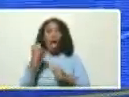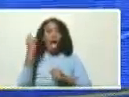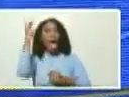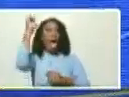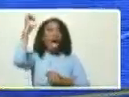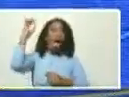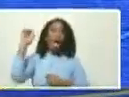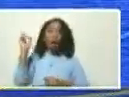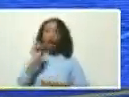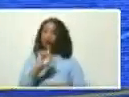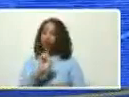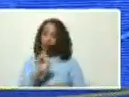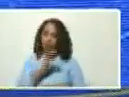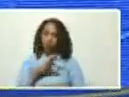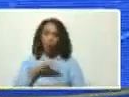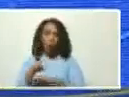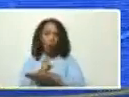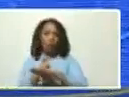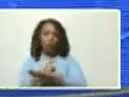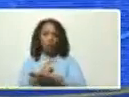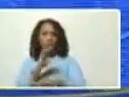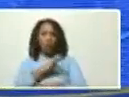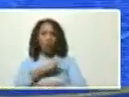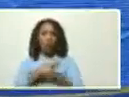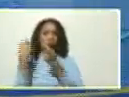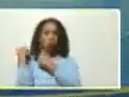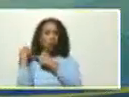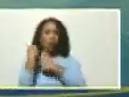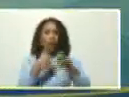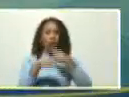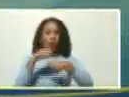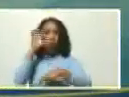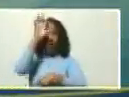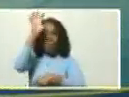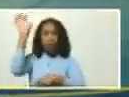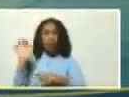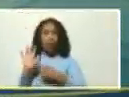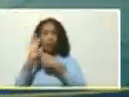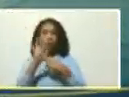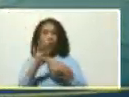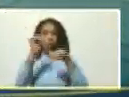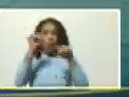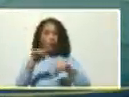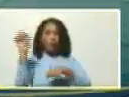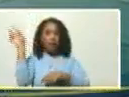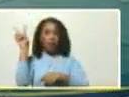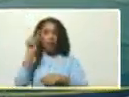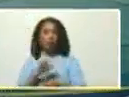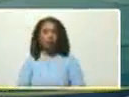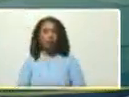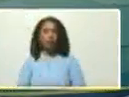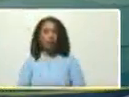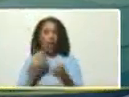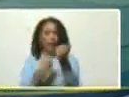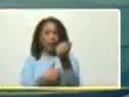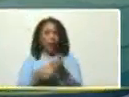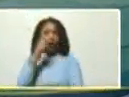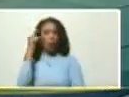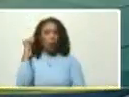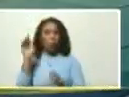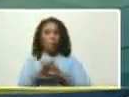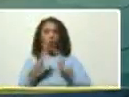gobernadores, señoras encargadas de negocios de los países representados en Venezuela, hermanos y hermanas del